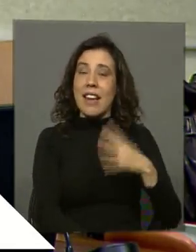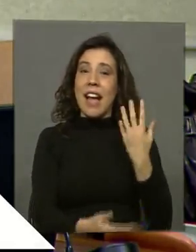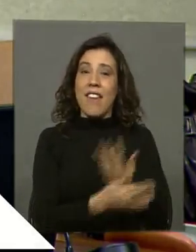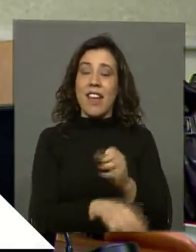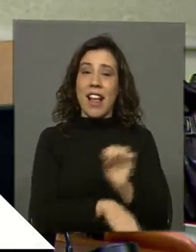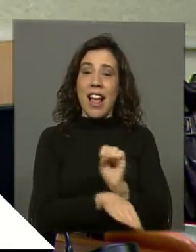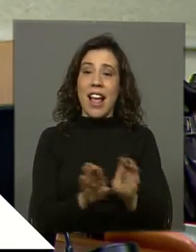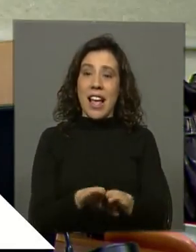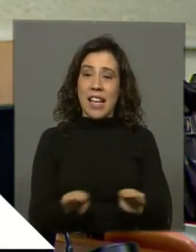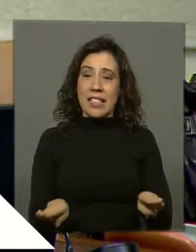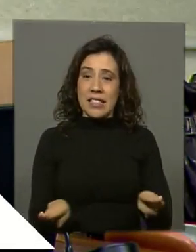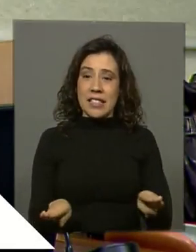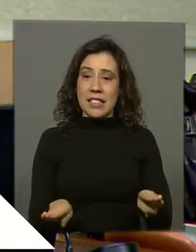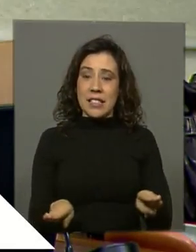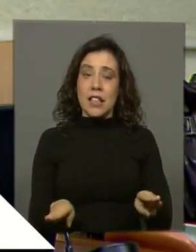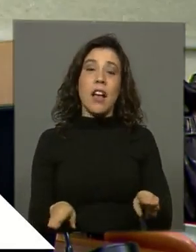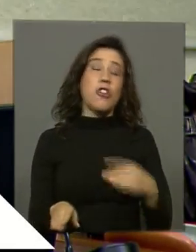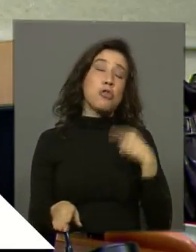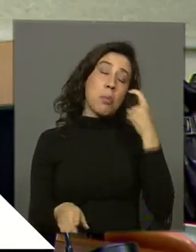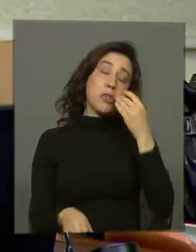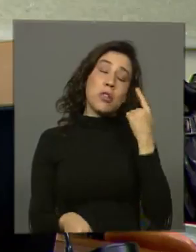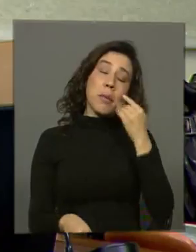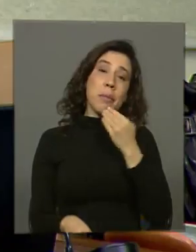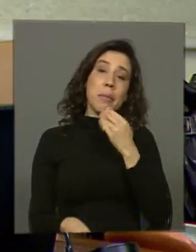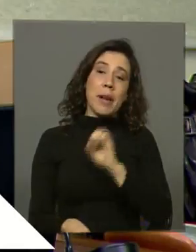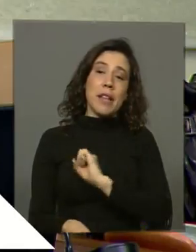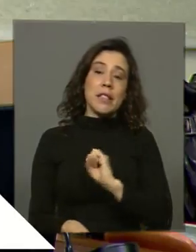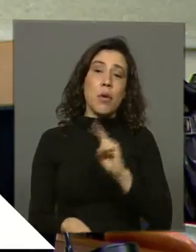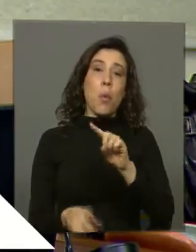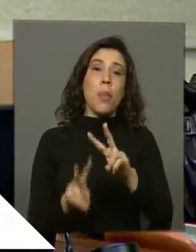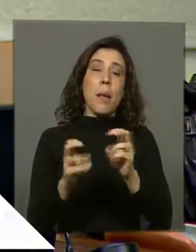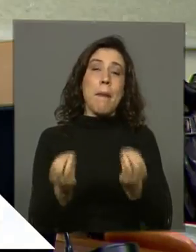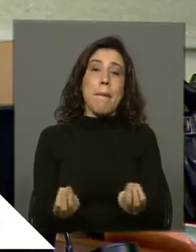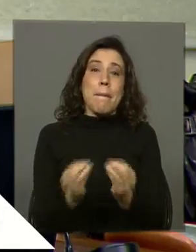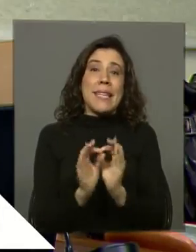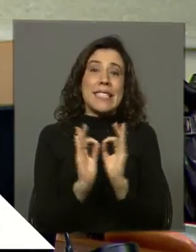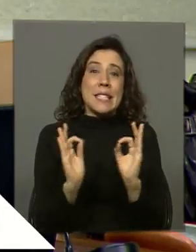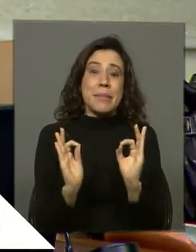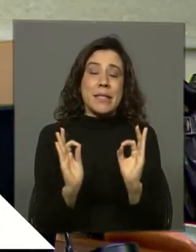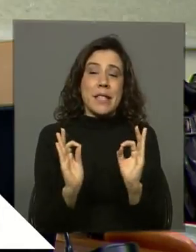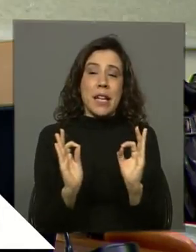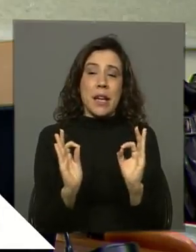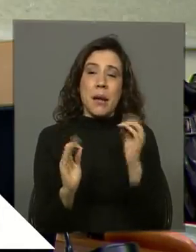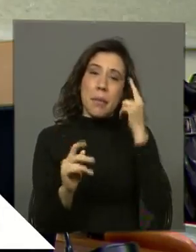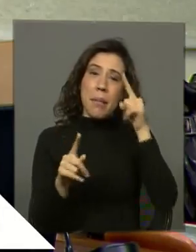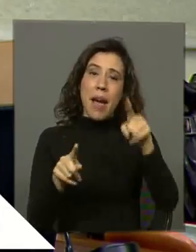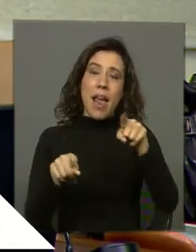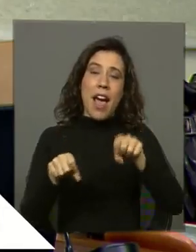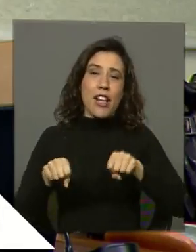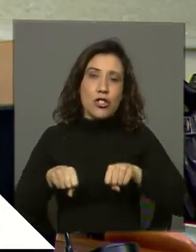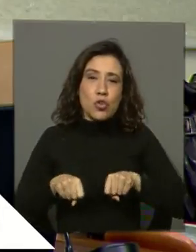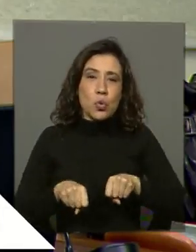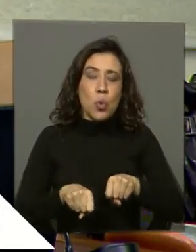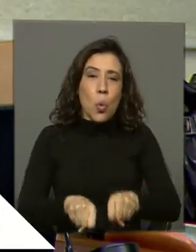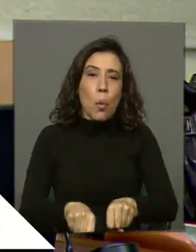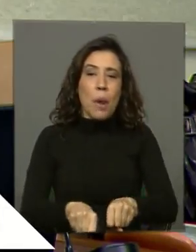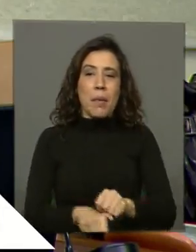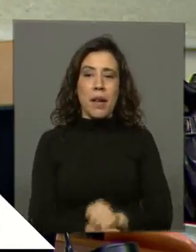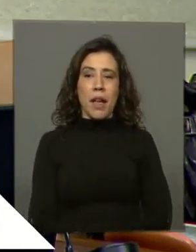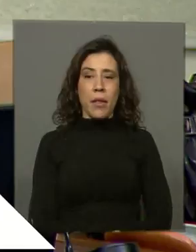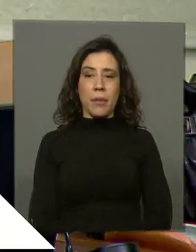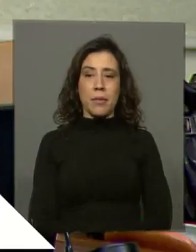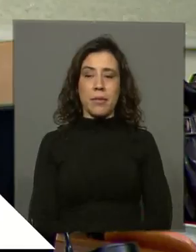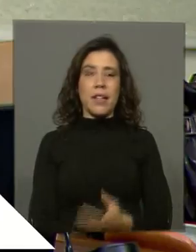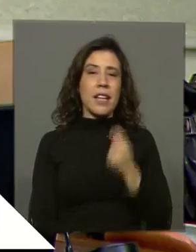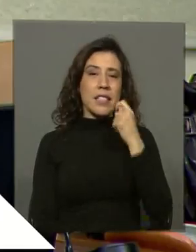estacionamiento y yo supongo que para los de Santiago aún más es un plus para ese ese supermercado o ese entonces ¿qué es que